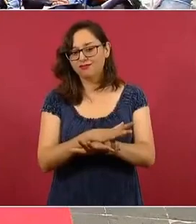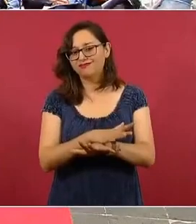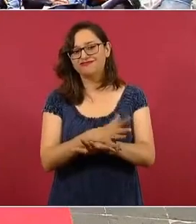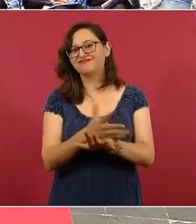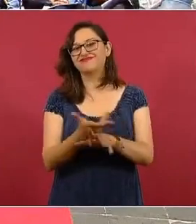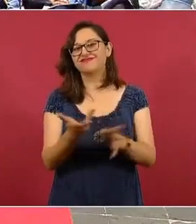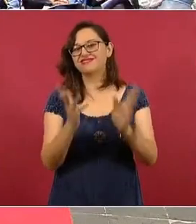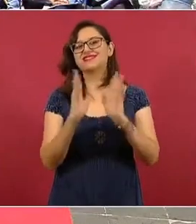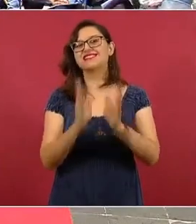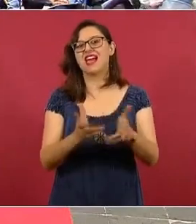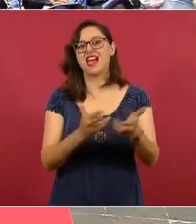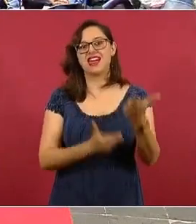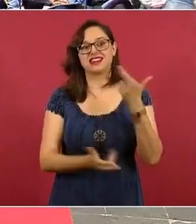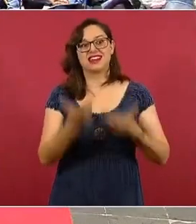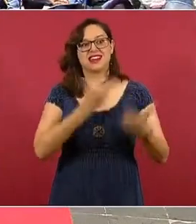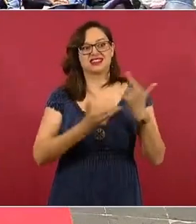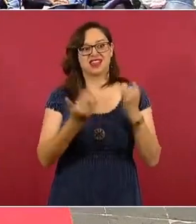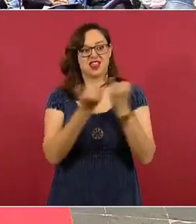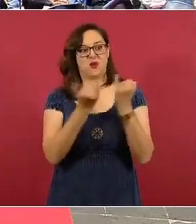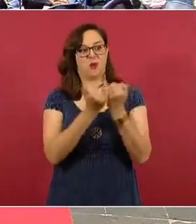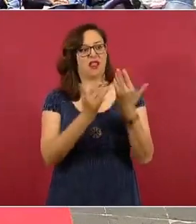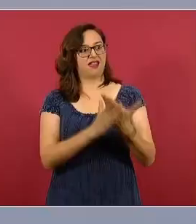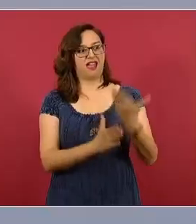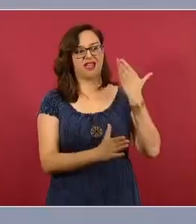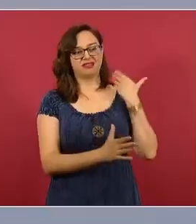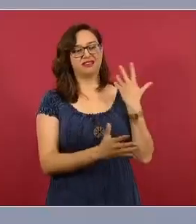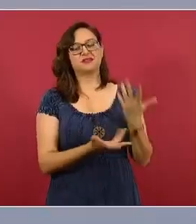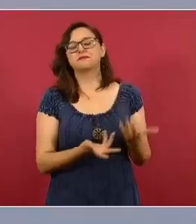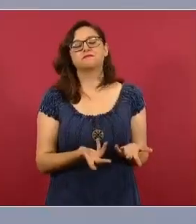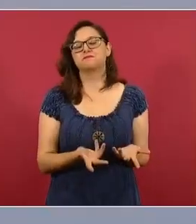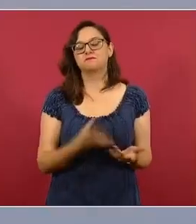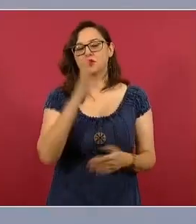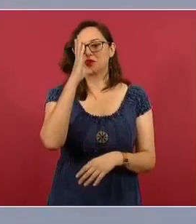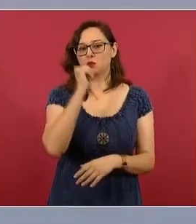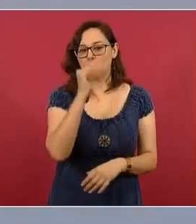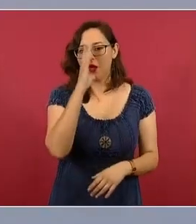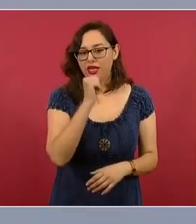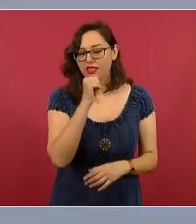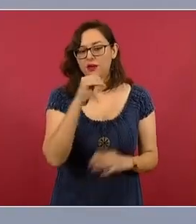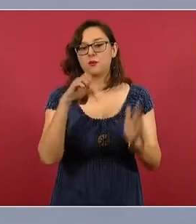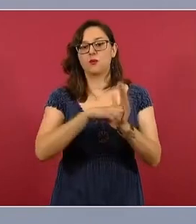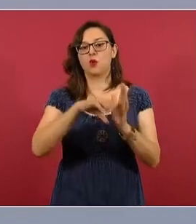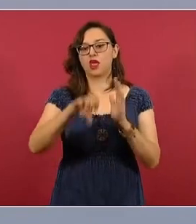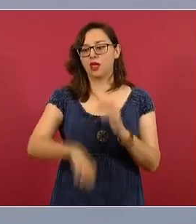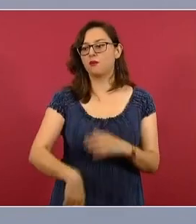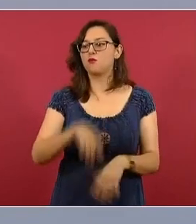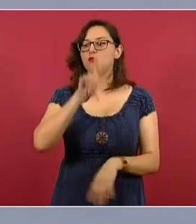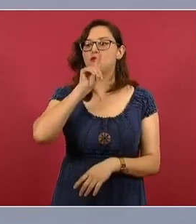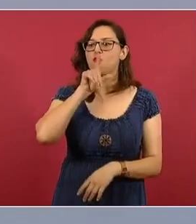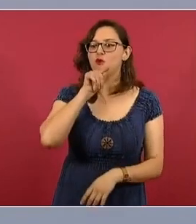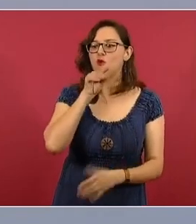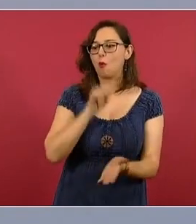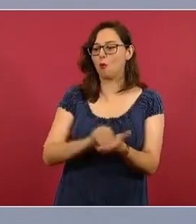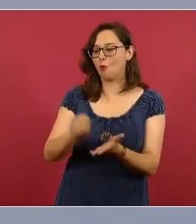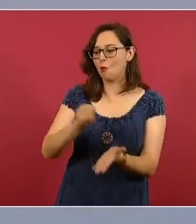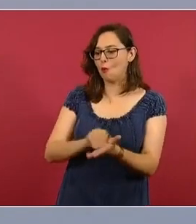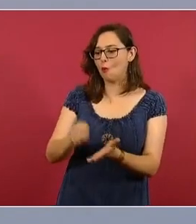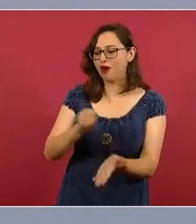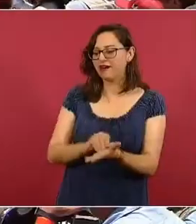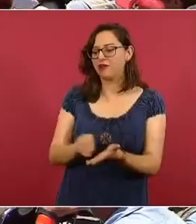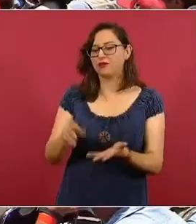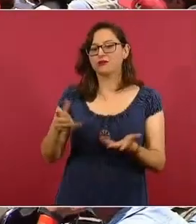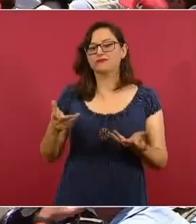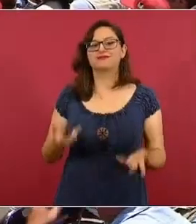regresar. En el caso de los pollos, de los cerdos, ya no es nada